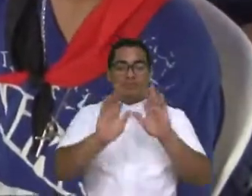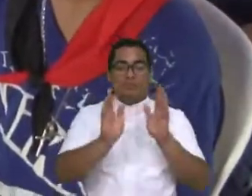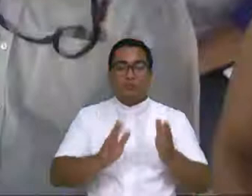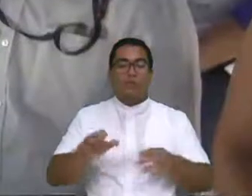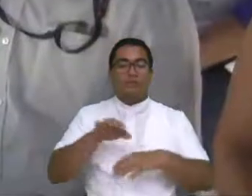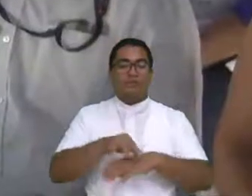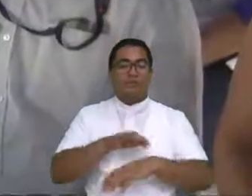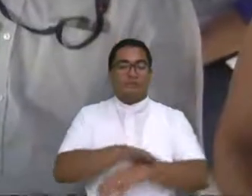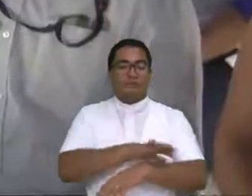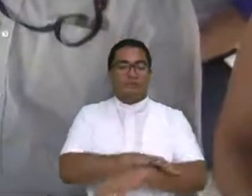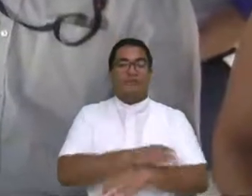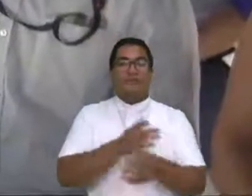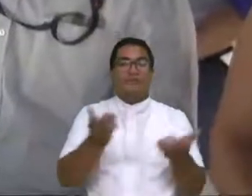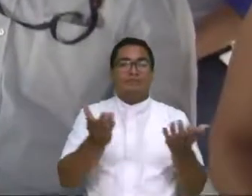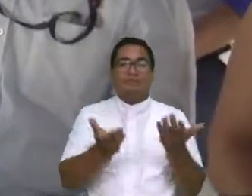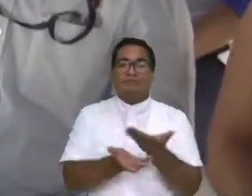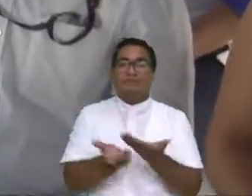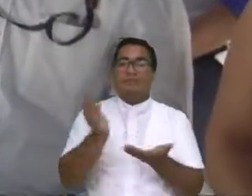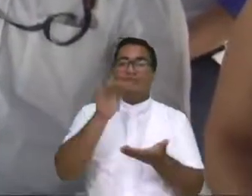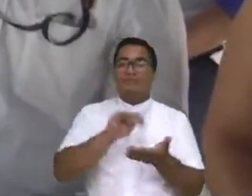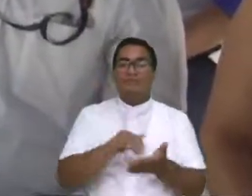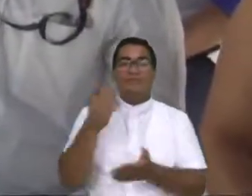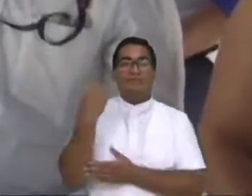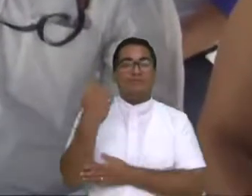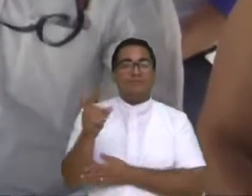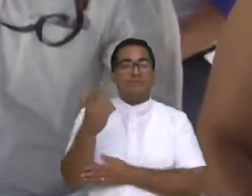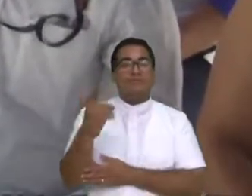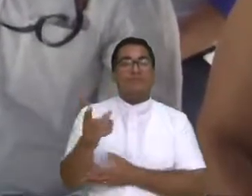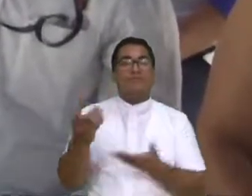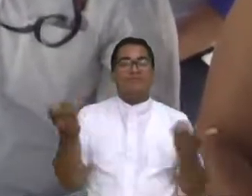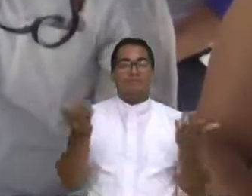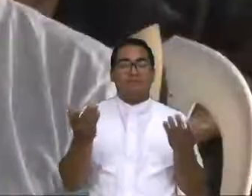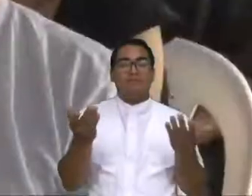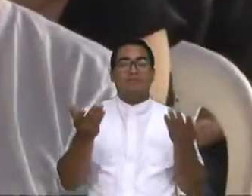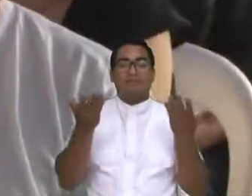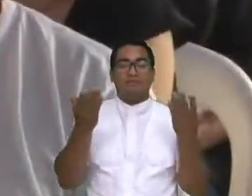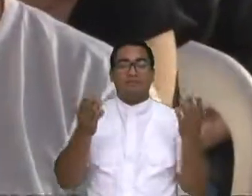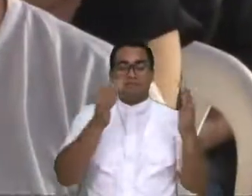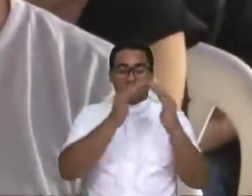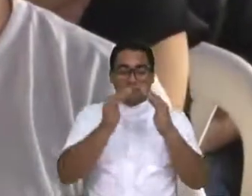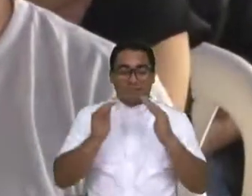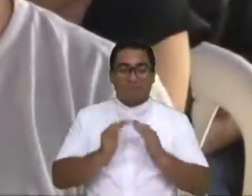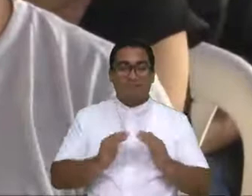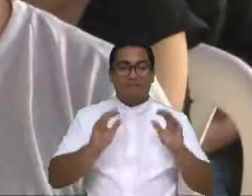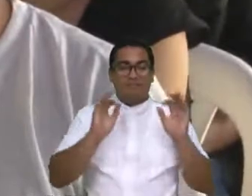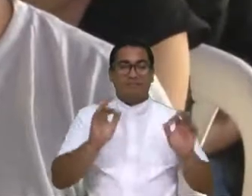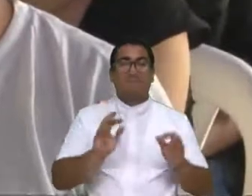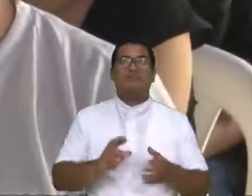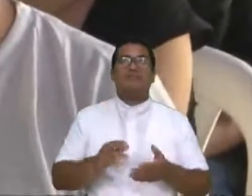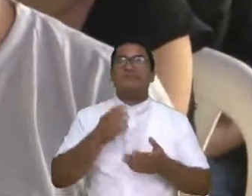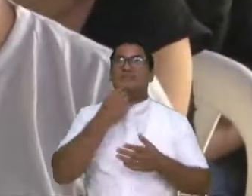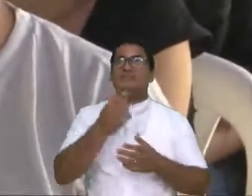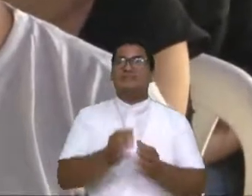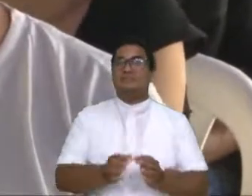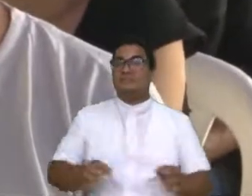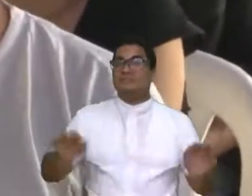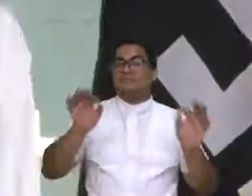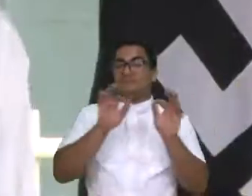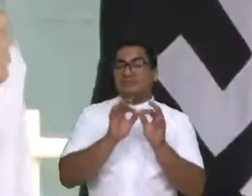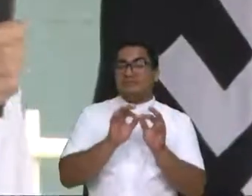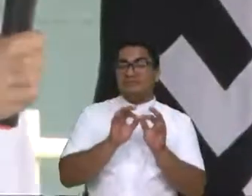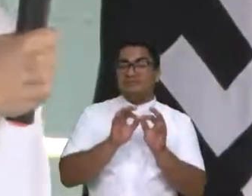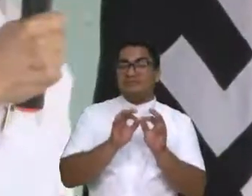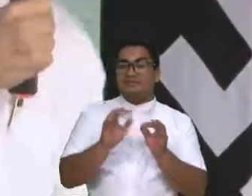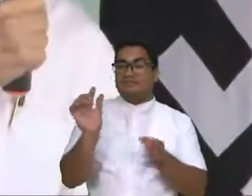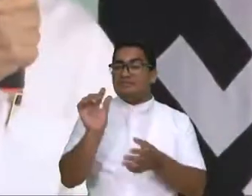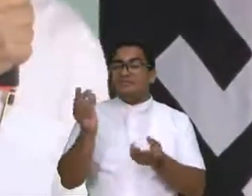Rosario de restituir el derecho a las viviendas. Eso lo importante es con ese fondo. Yo